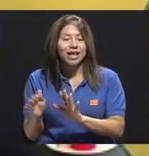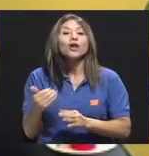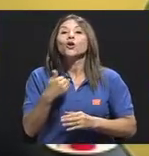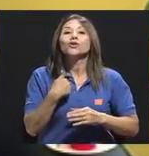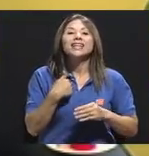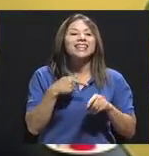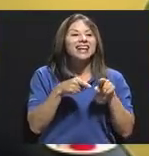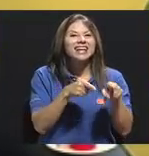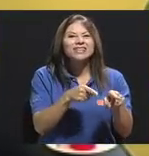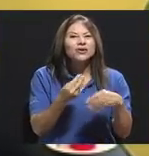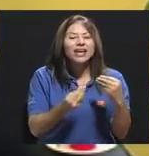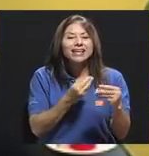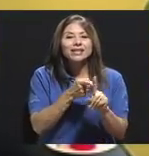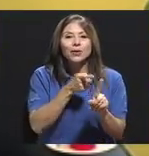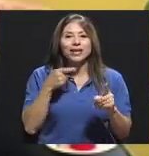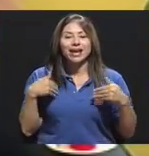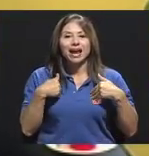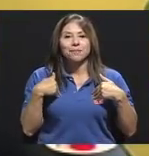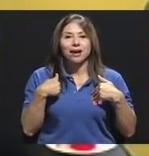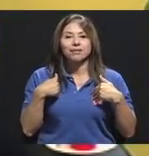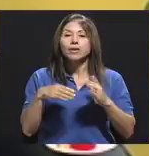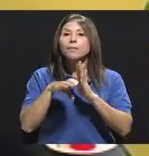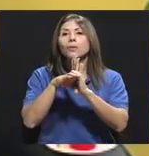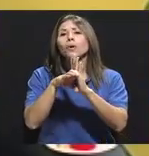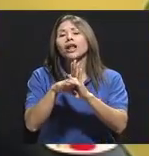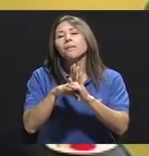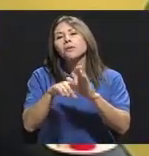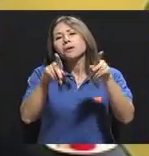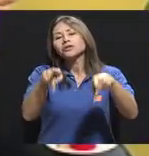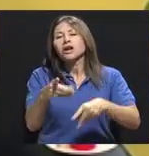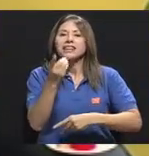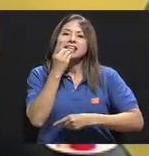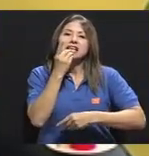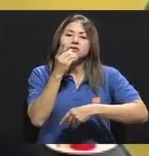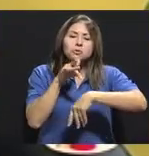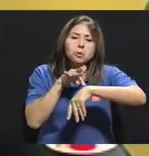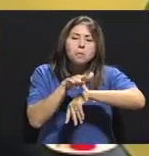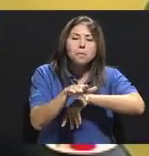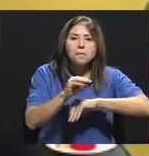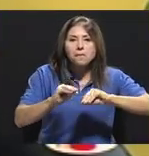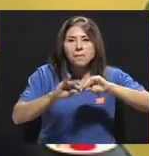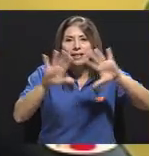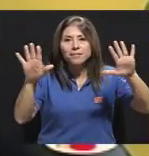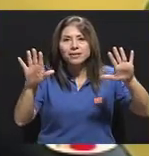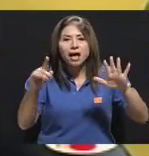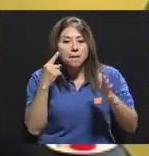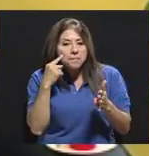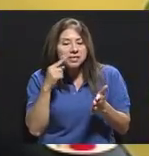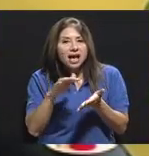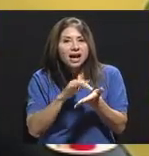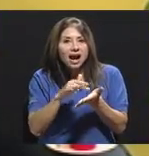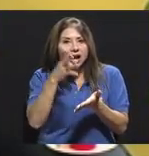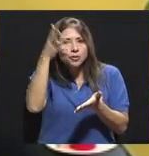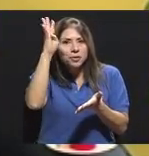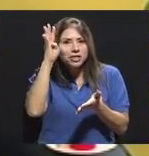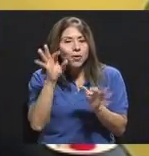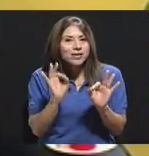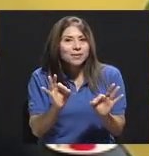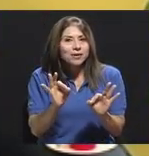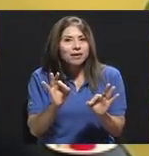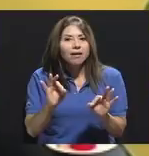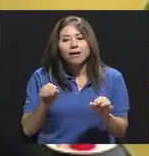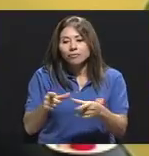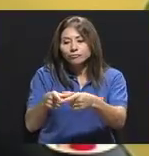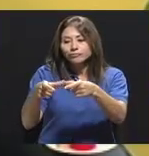son de origen animal Entonces por ejemplo en un desayuno típico El gallop Pinto pues ahí Verdad pensaríamos que está muy bien pero agregamos natilla